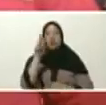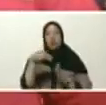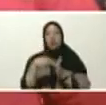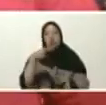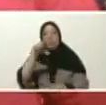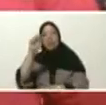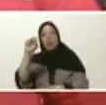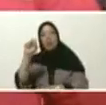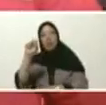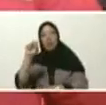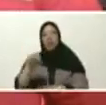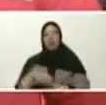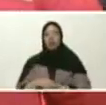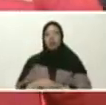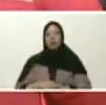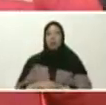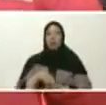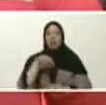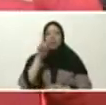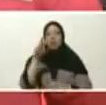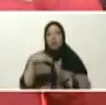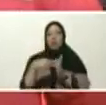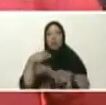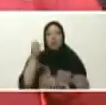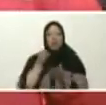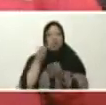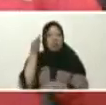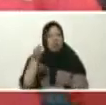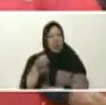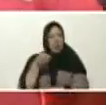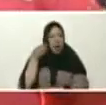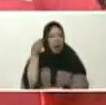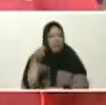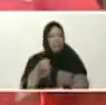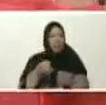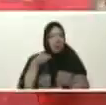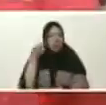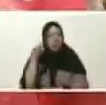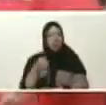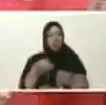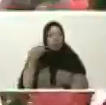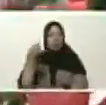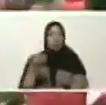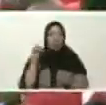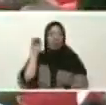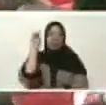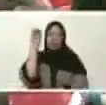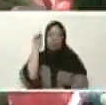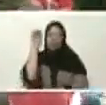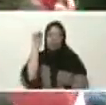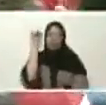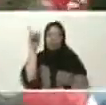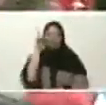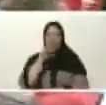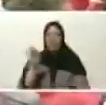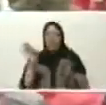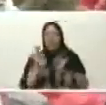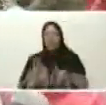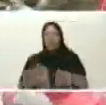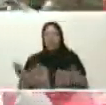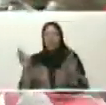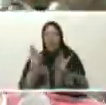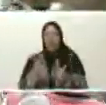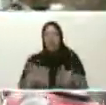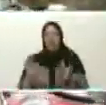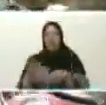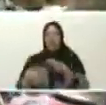2030 y al 2000 siempre, porque lo que vamos es para adelante y nada ni nadie